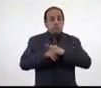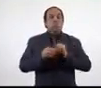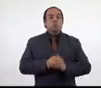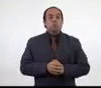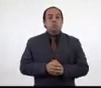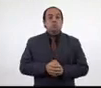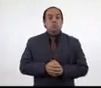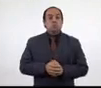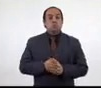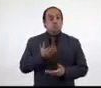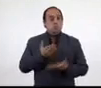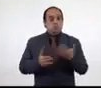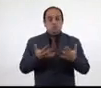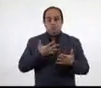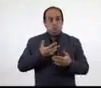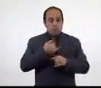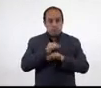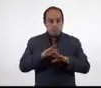tenemos información